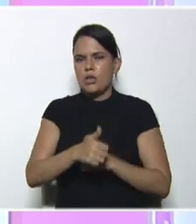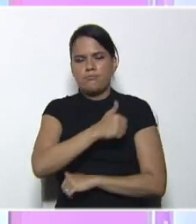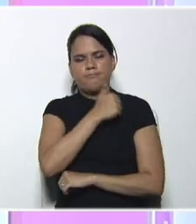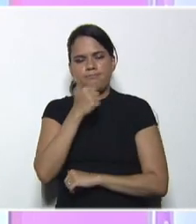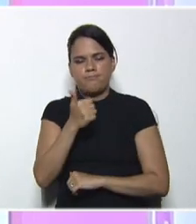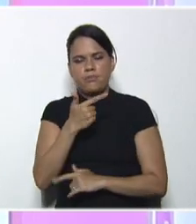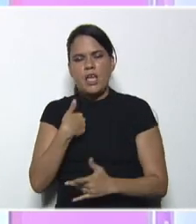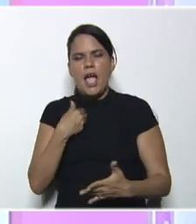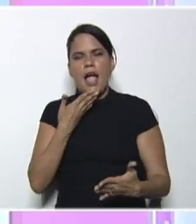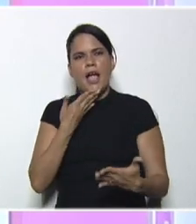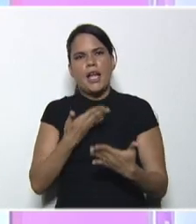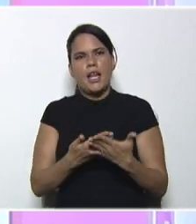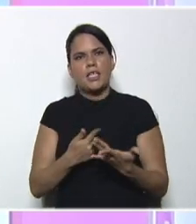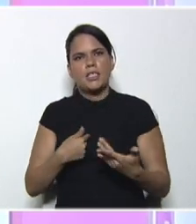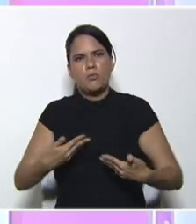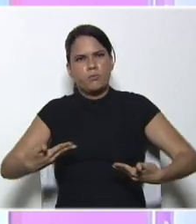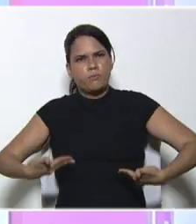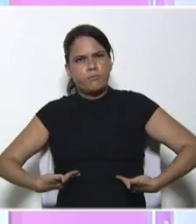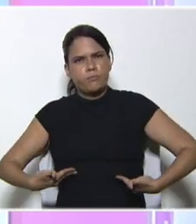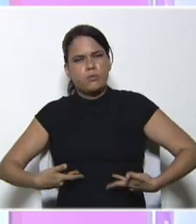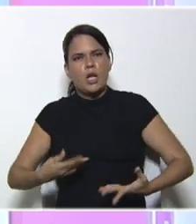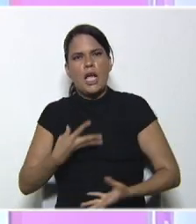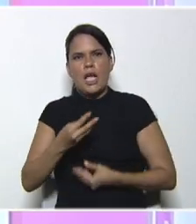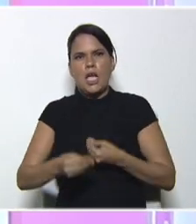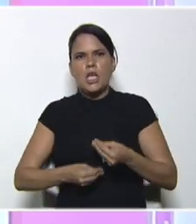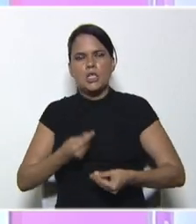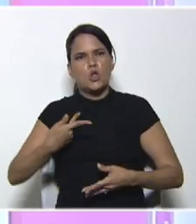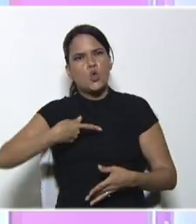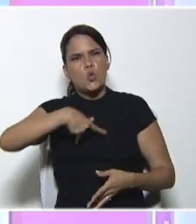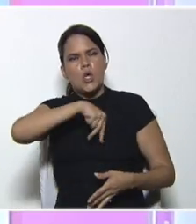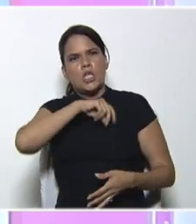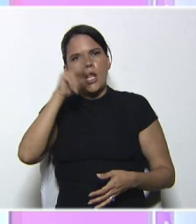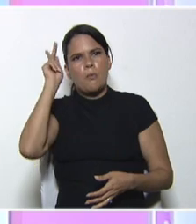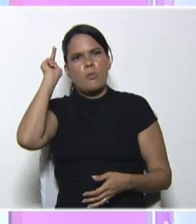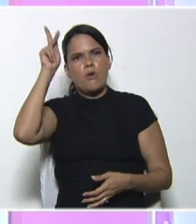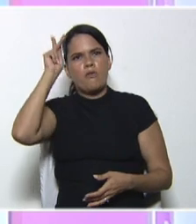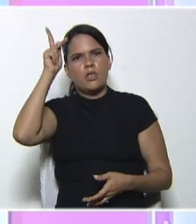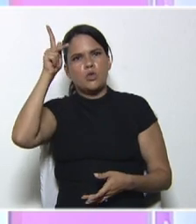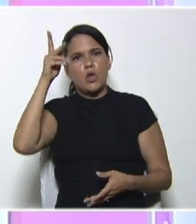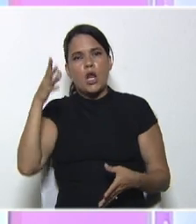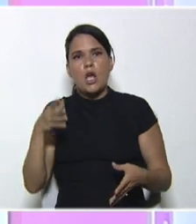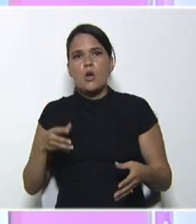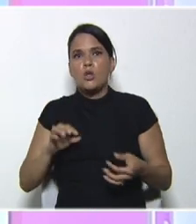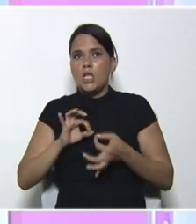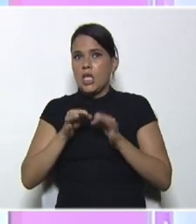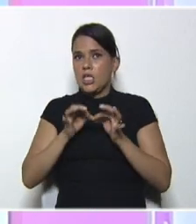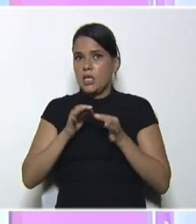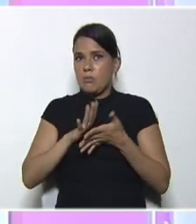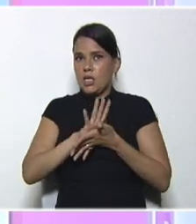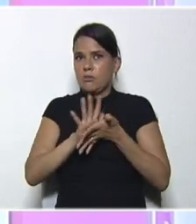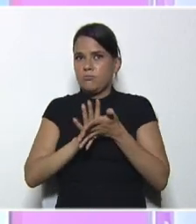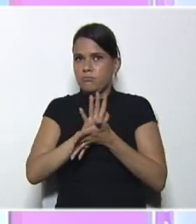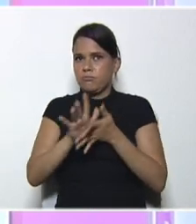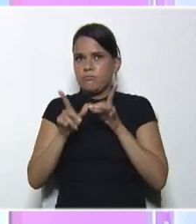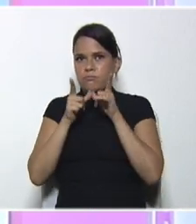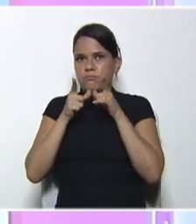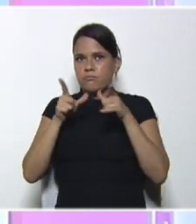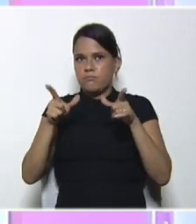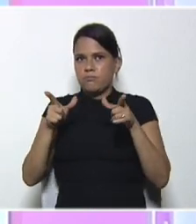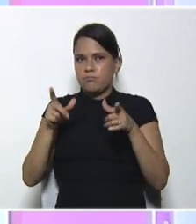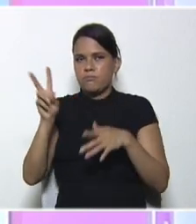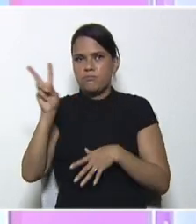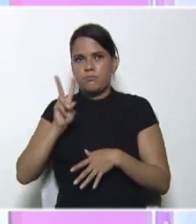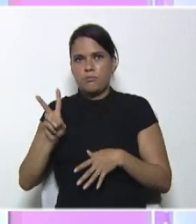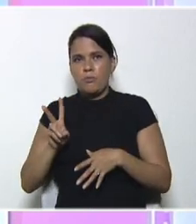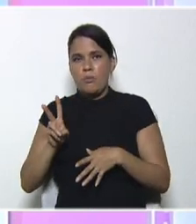calidad, agradecemos el esfuerzo que hizo nuestra profesora Eliseti de Gubella junto a nuestras intérpretes de lengua de señas venezolanas